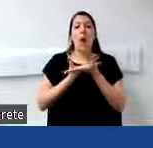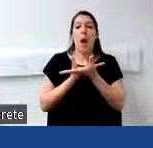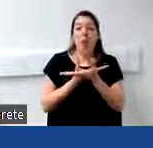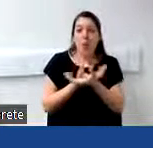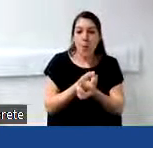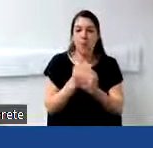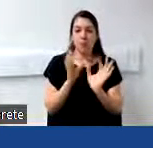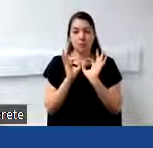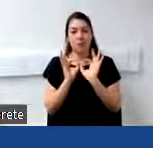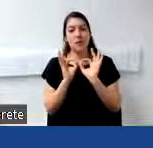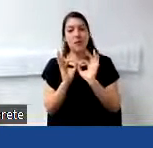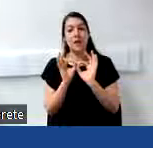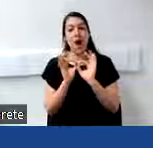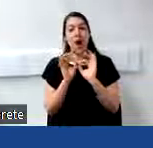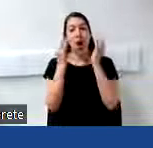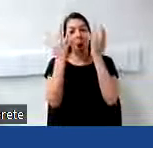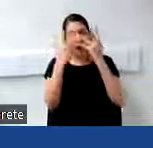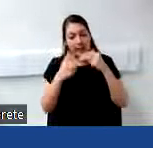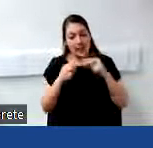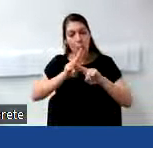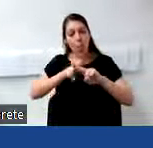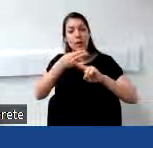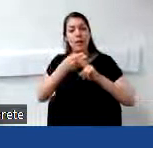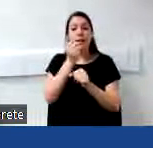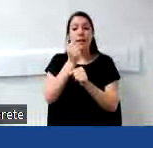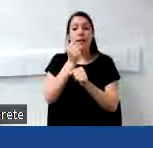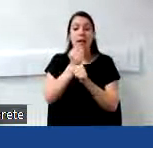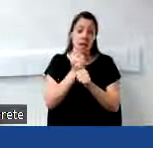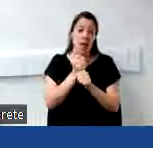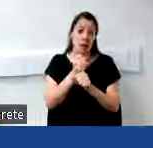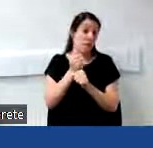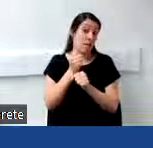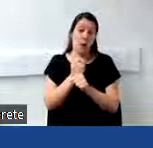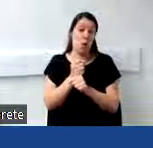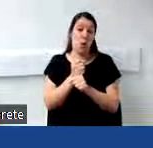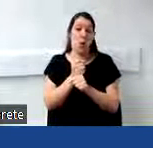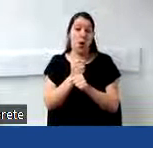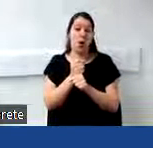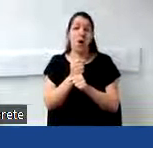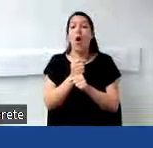o reorganizar las tareas para que el trabajo, por ejemplo, sea más funcional o